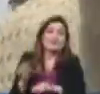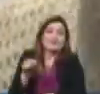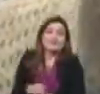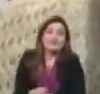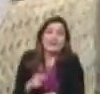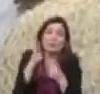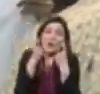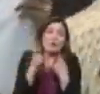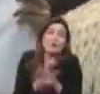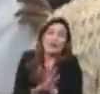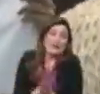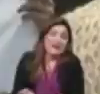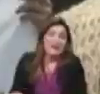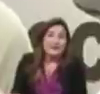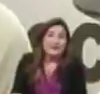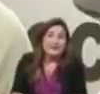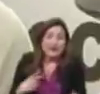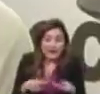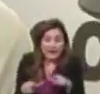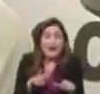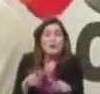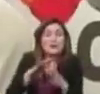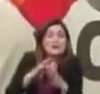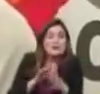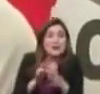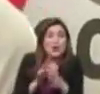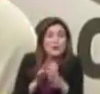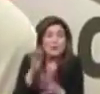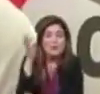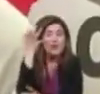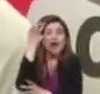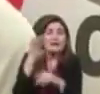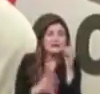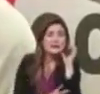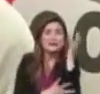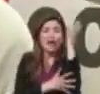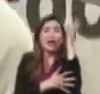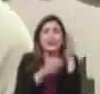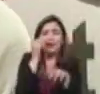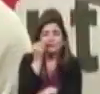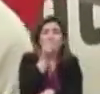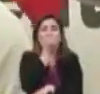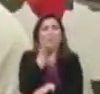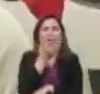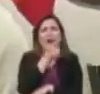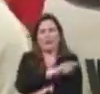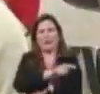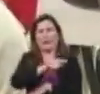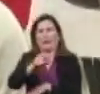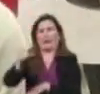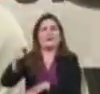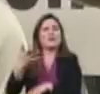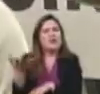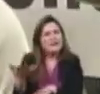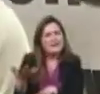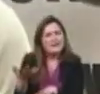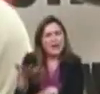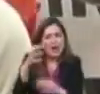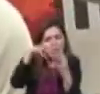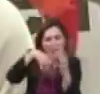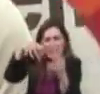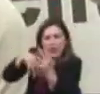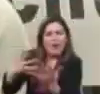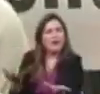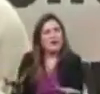nunca les consultaron. En zonas sensibles de biodiversidad como Pacto, Nanadel, Los Bancos, Quimsacocha, Tundaime, que no haya minería en